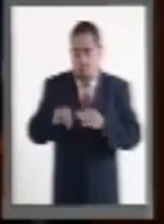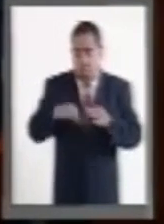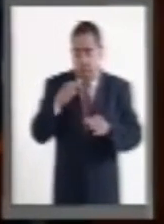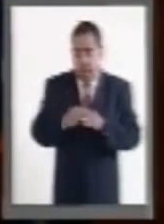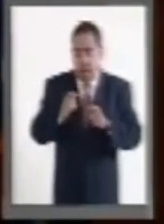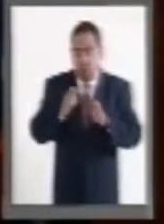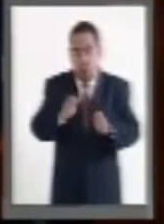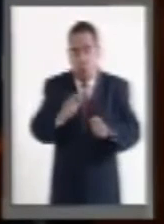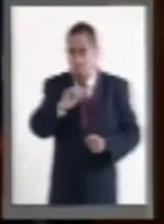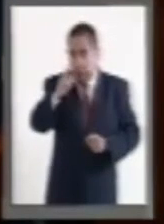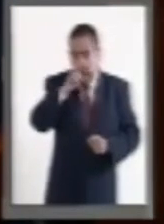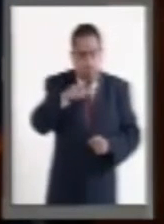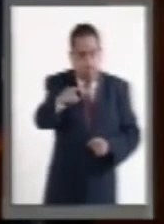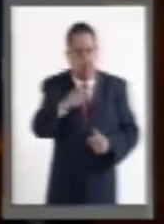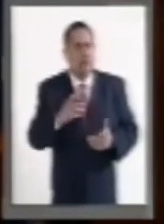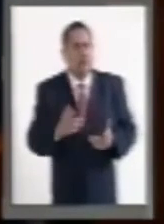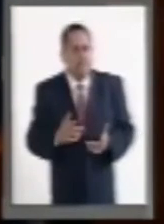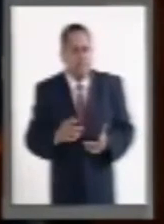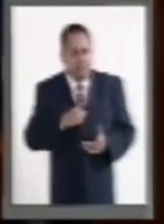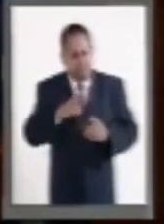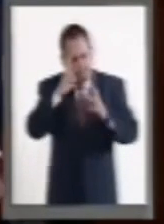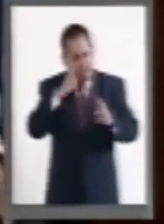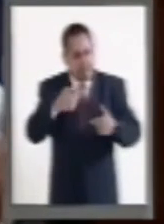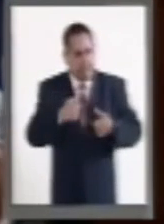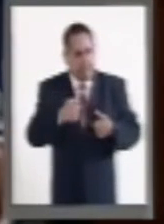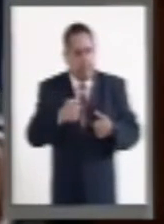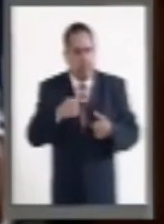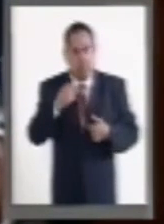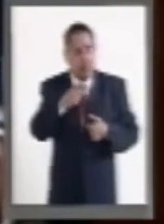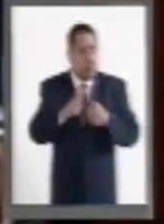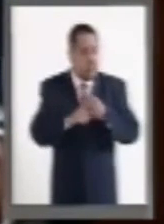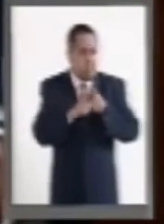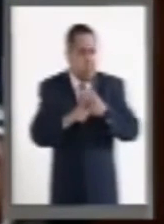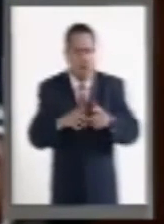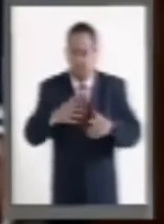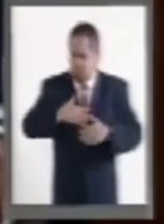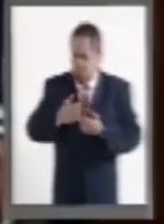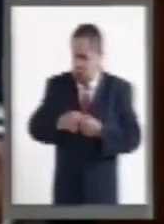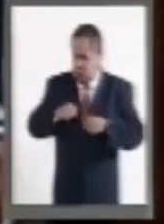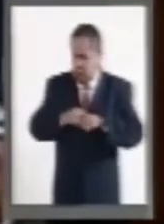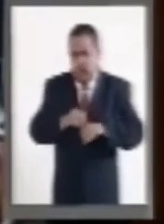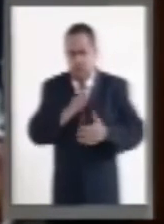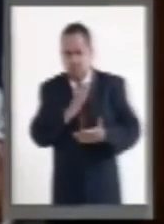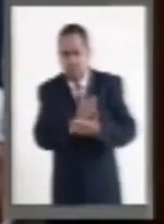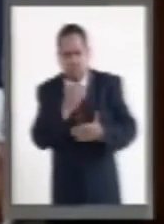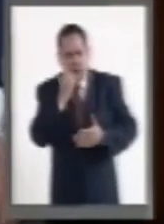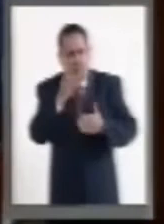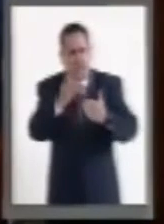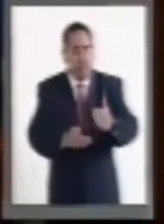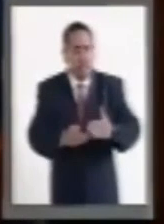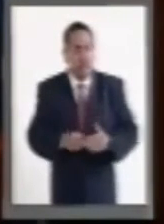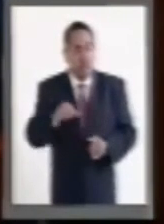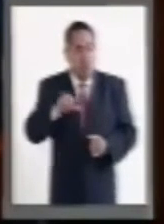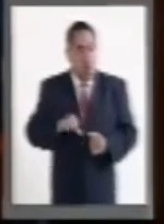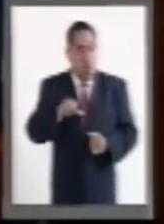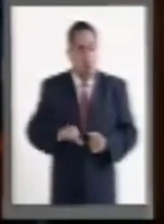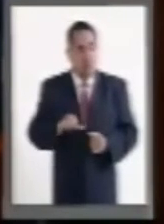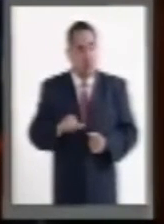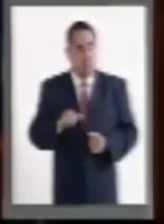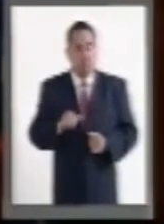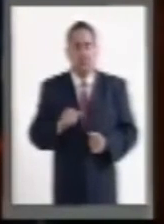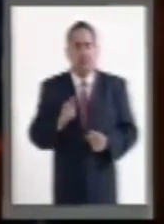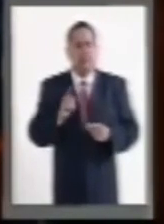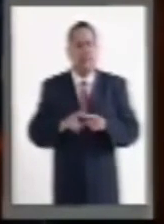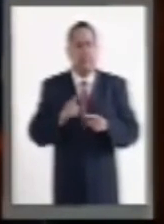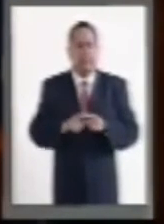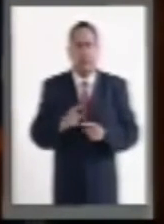las autoridades y el fin a problemas que ahogan a la sociedad. Hoy en día, uno